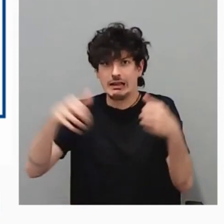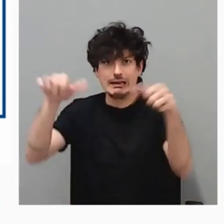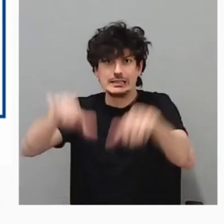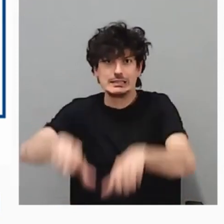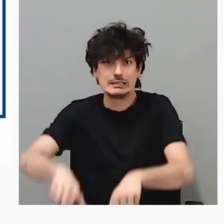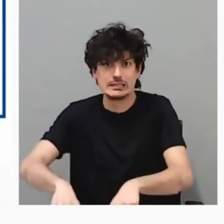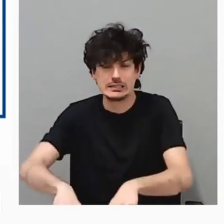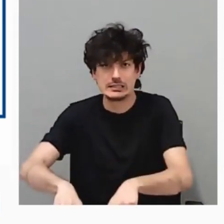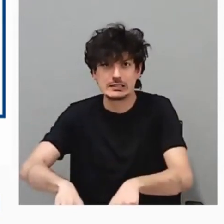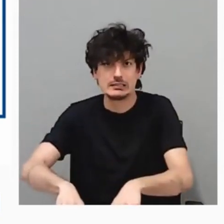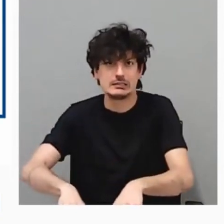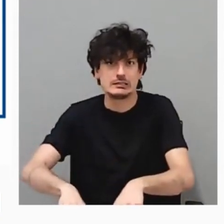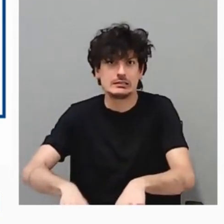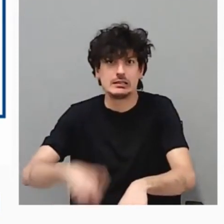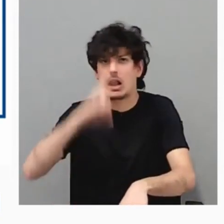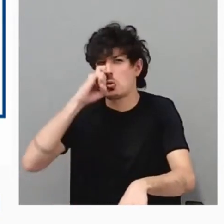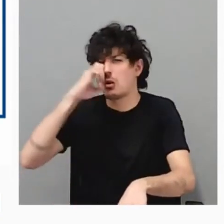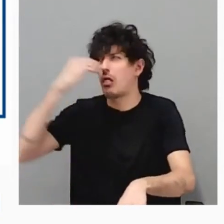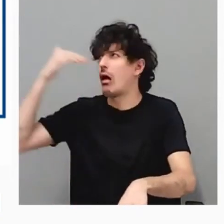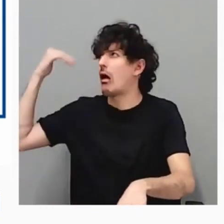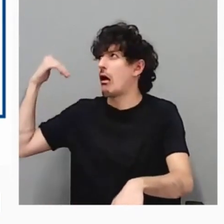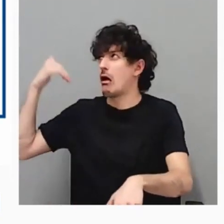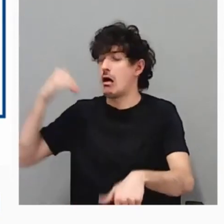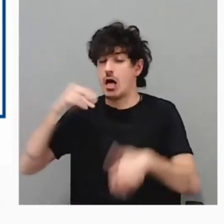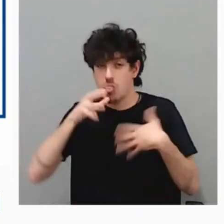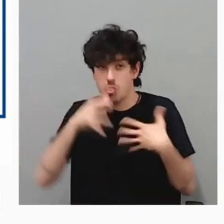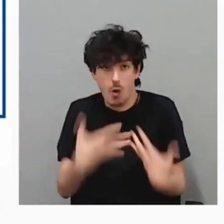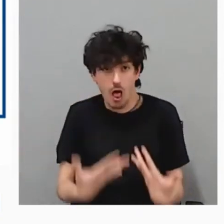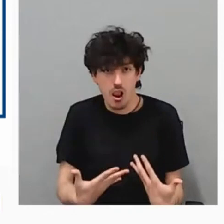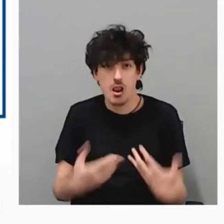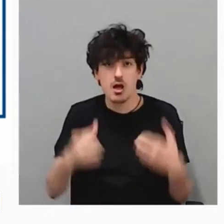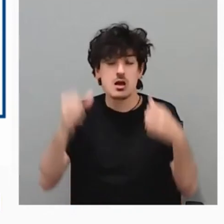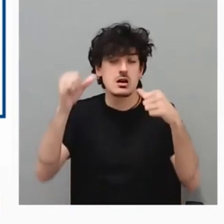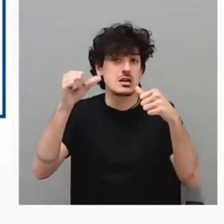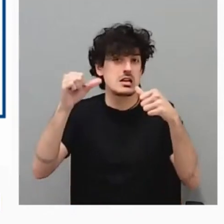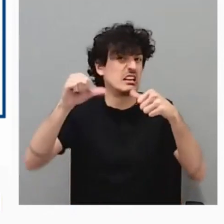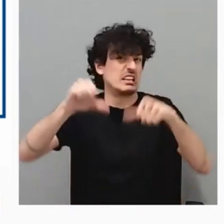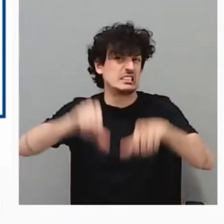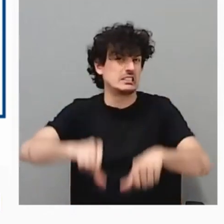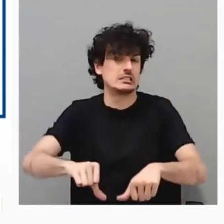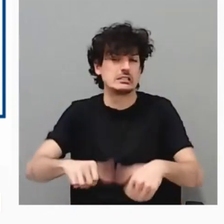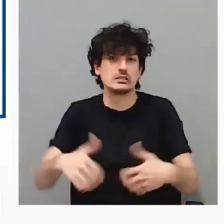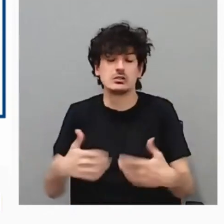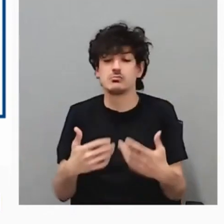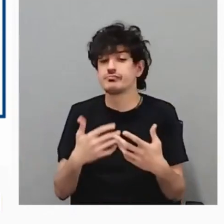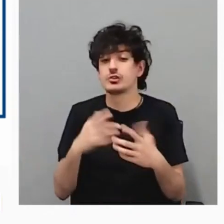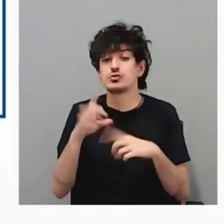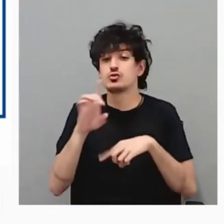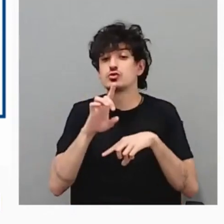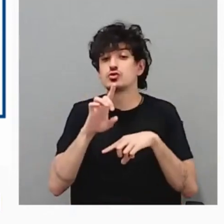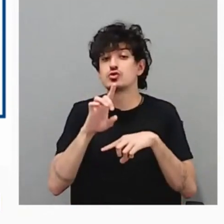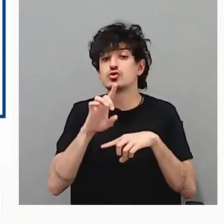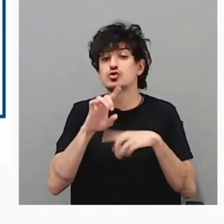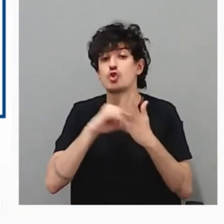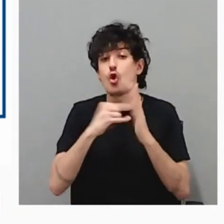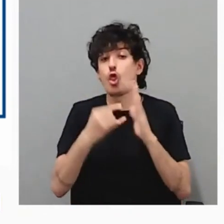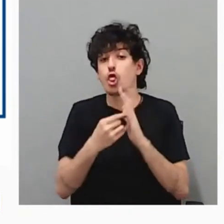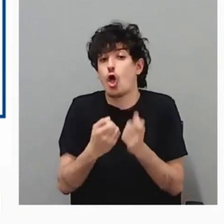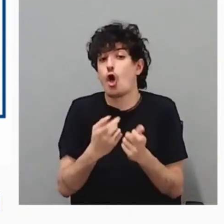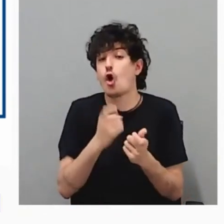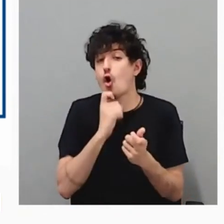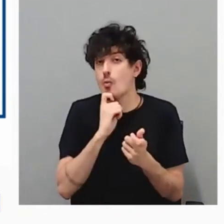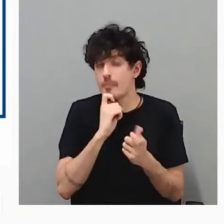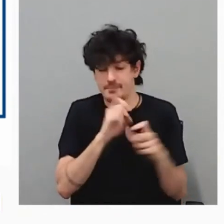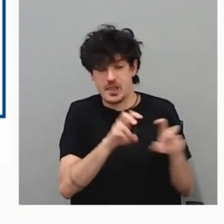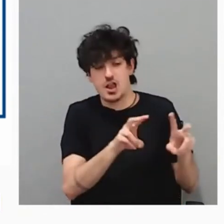recordamos, solamente, seguramente, se va a resolver aplicando más innovación. Y más innovación con unas letras que además